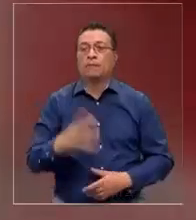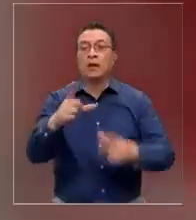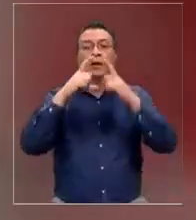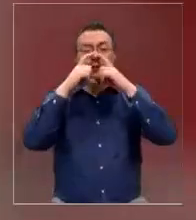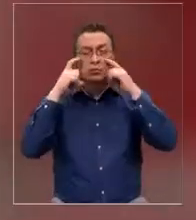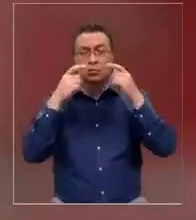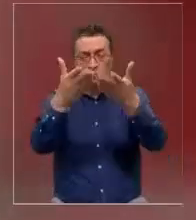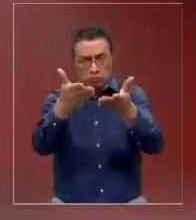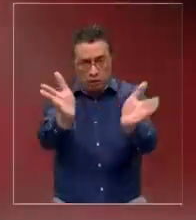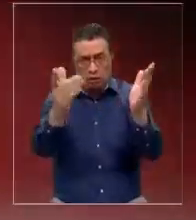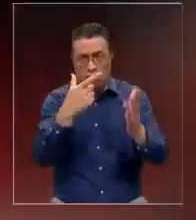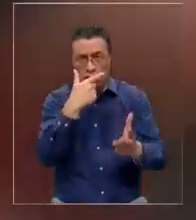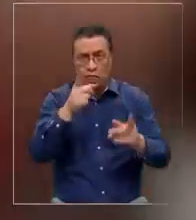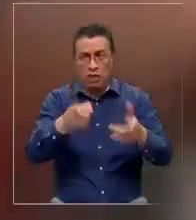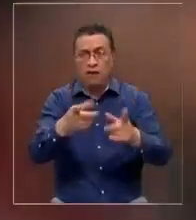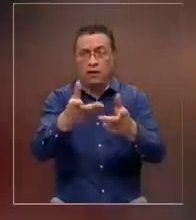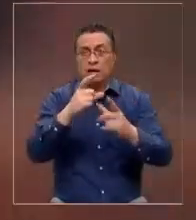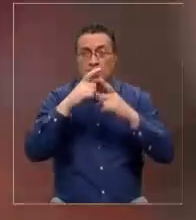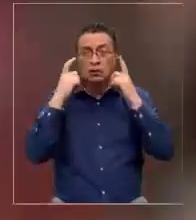¿Van a ponerse la mascarilla?